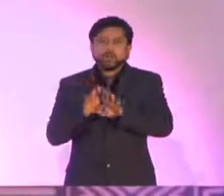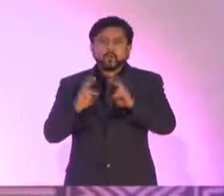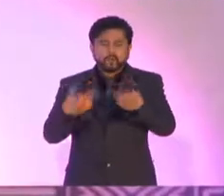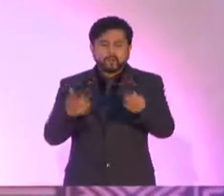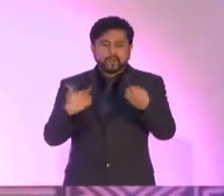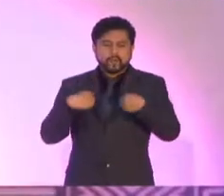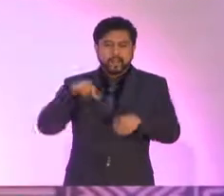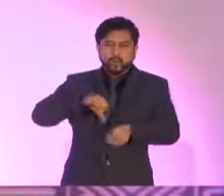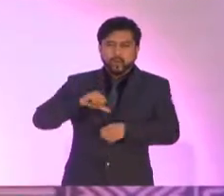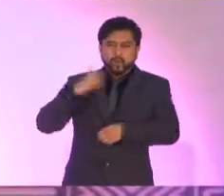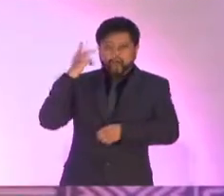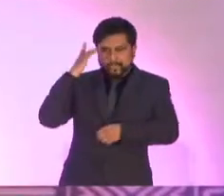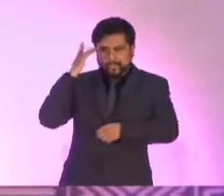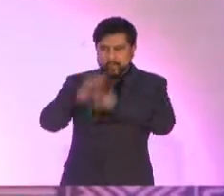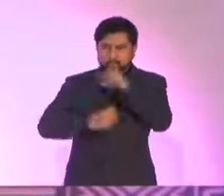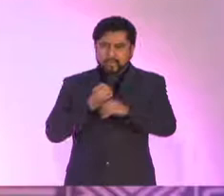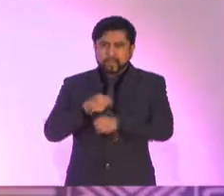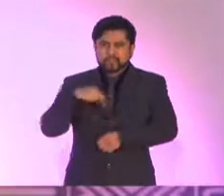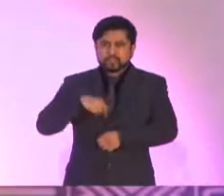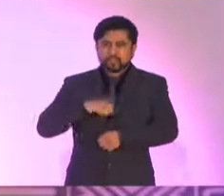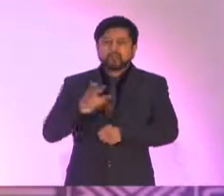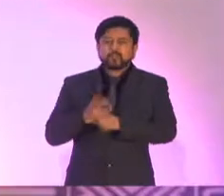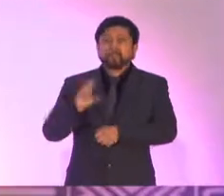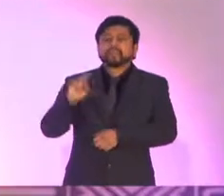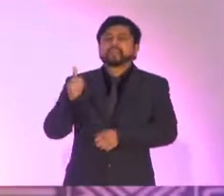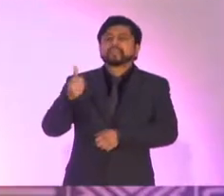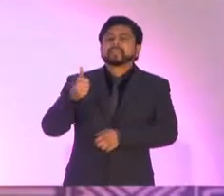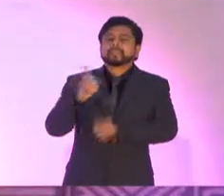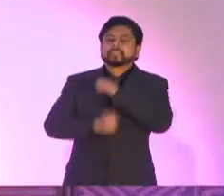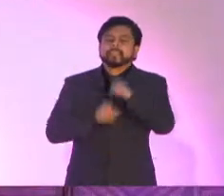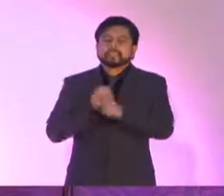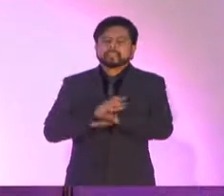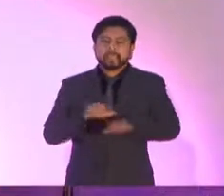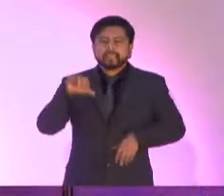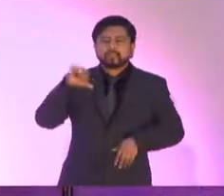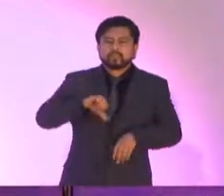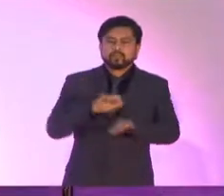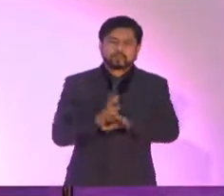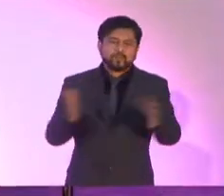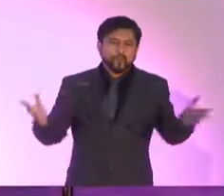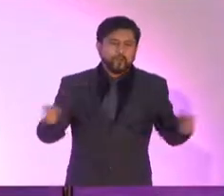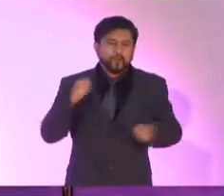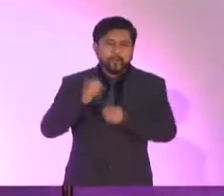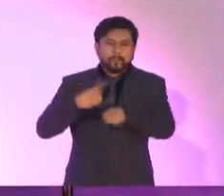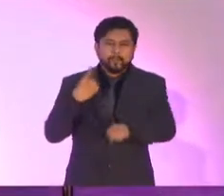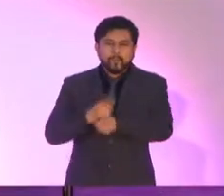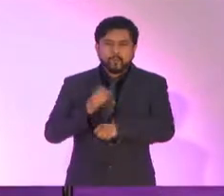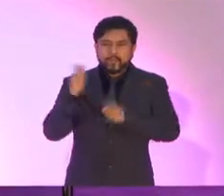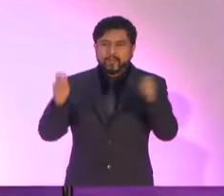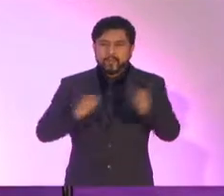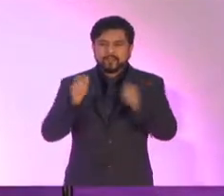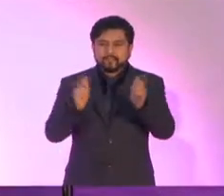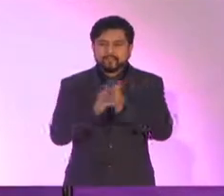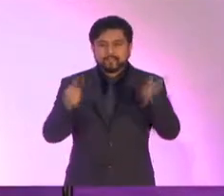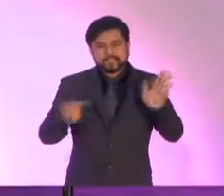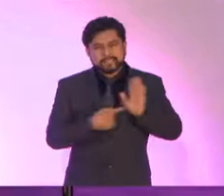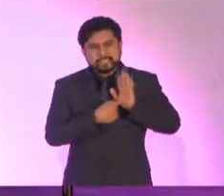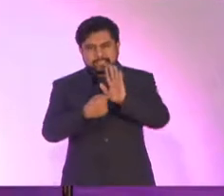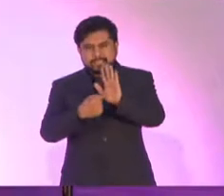cumpleaños, ¿no? Hoy cumplo 36 años y pues la Feria del Libro me da la oportunidad de presentar mi nuevo libro y pues aquí estamos,